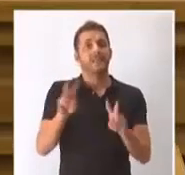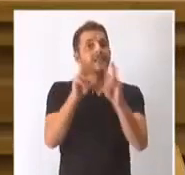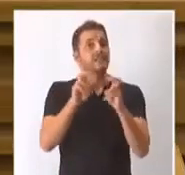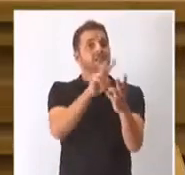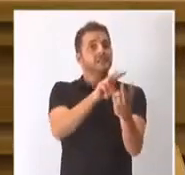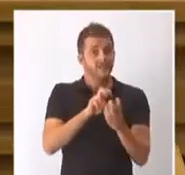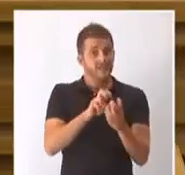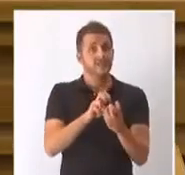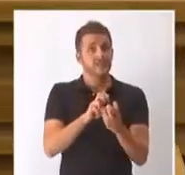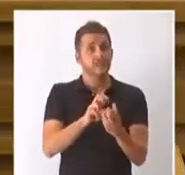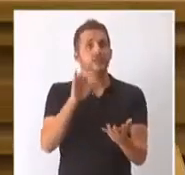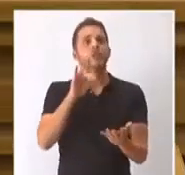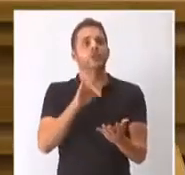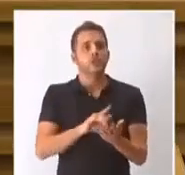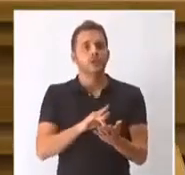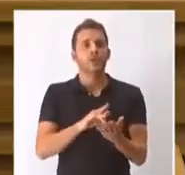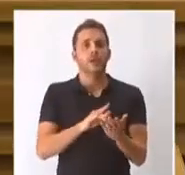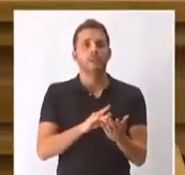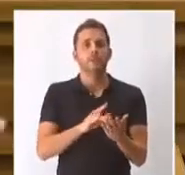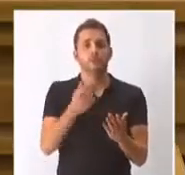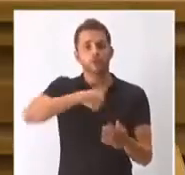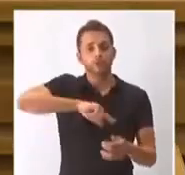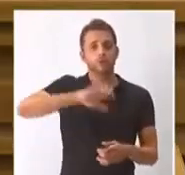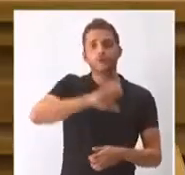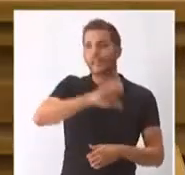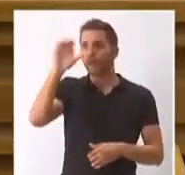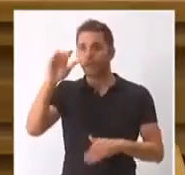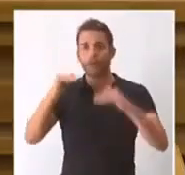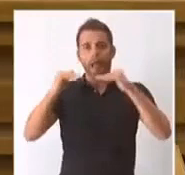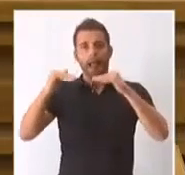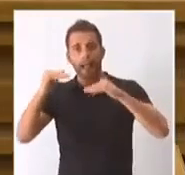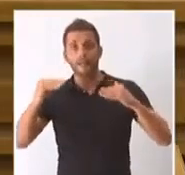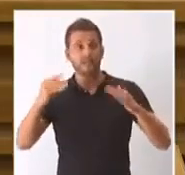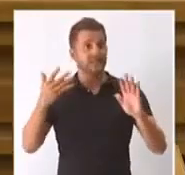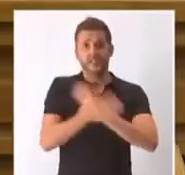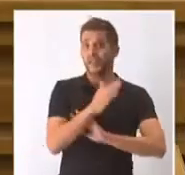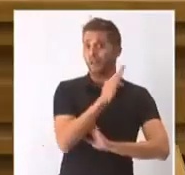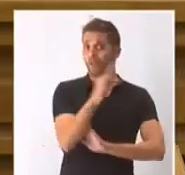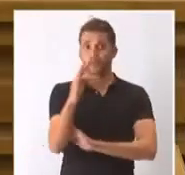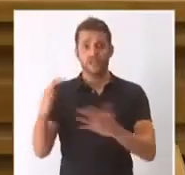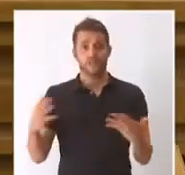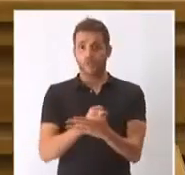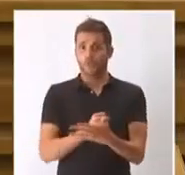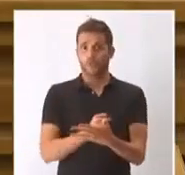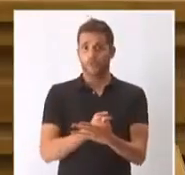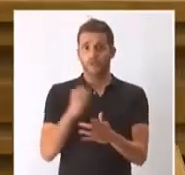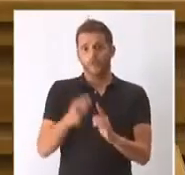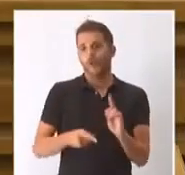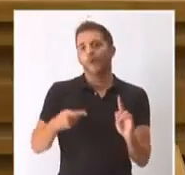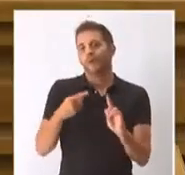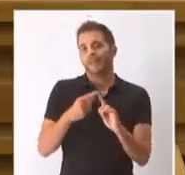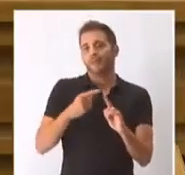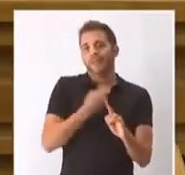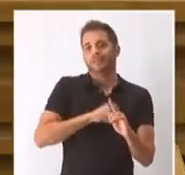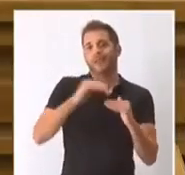y cuanto más vayamos a la convergencia con europa mejor para todos igual por supuesto que nos agrandemos la diferencia en españa es una